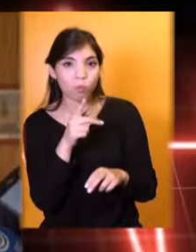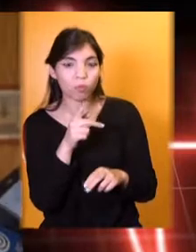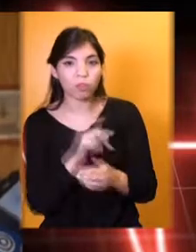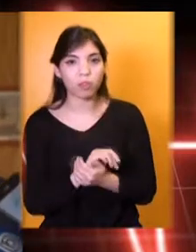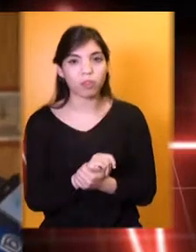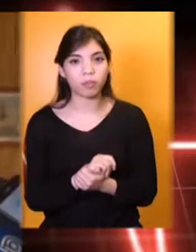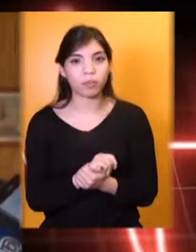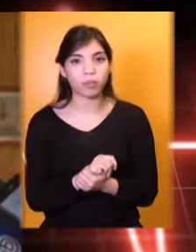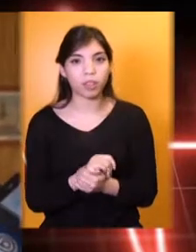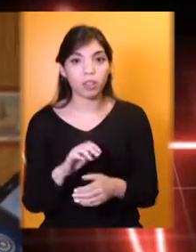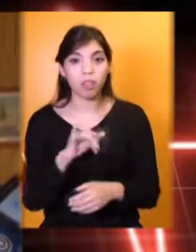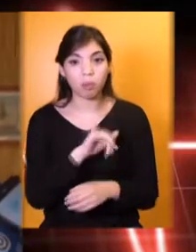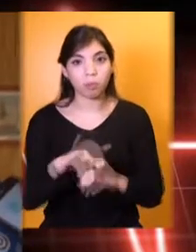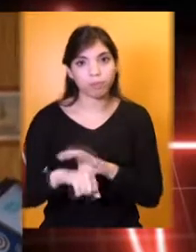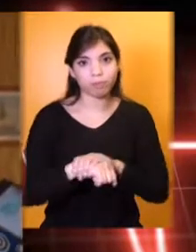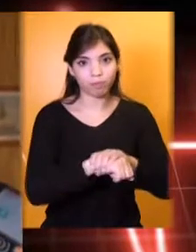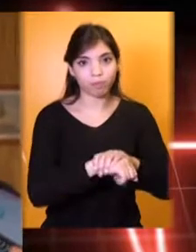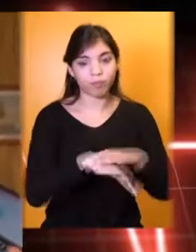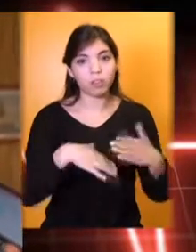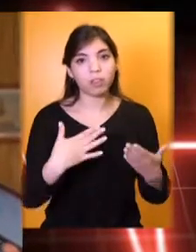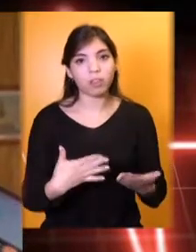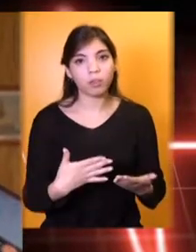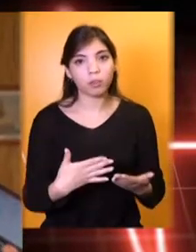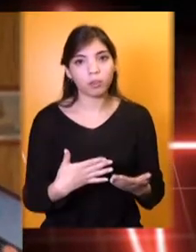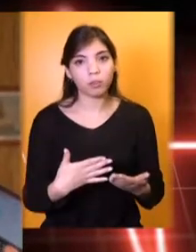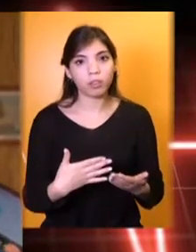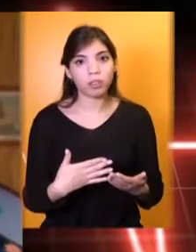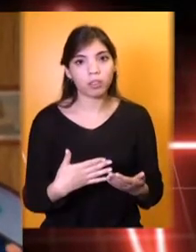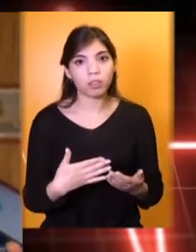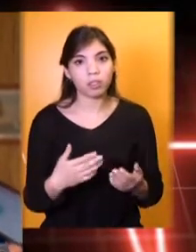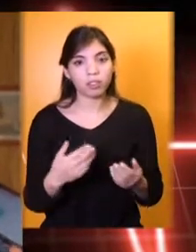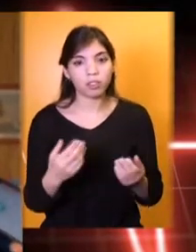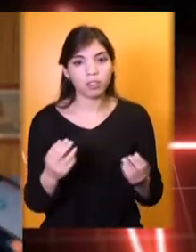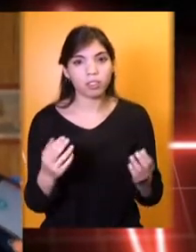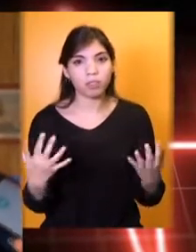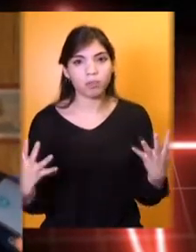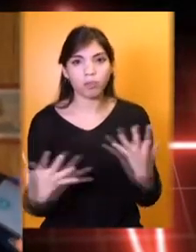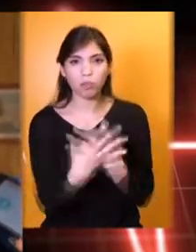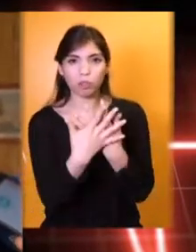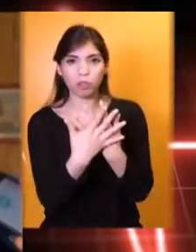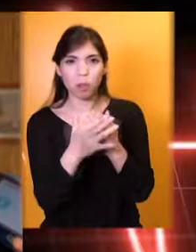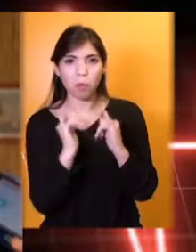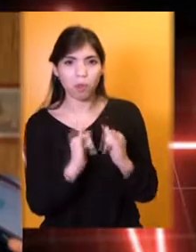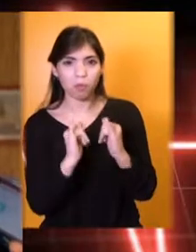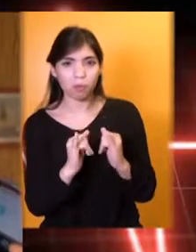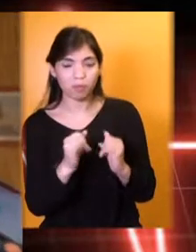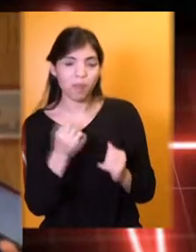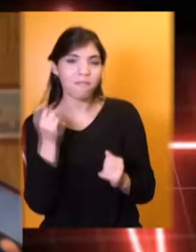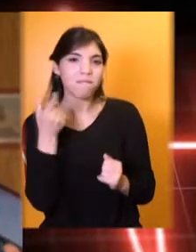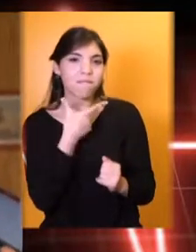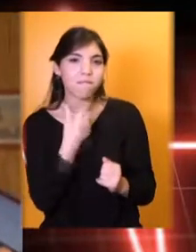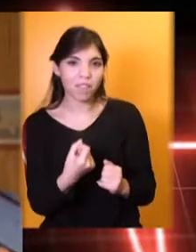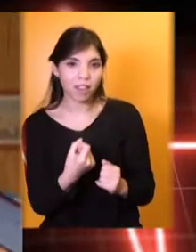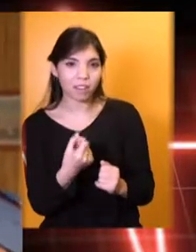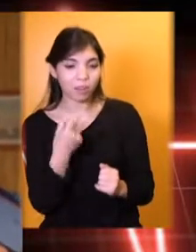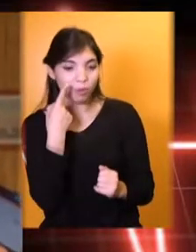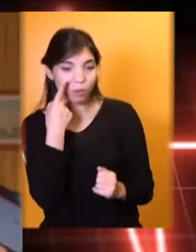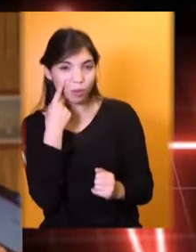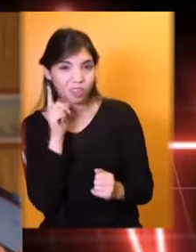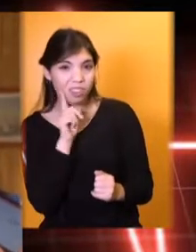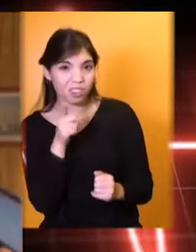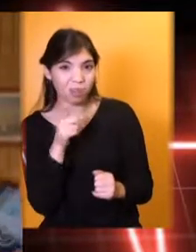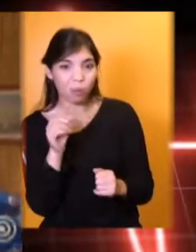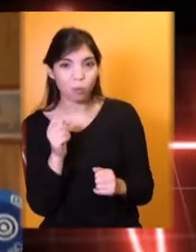en el mismo domicilio donde se lo detuvo por lo demás. Por lo tanto, si cruzáramos toda la información de todos los protocolos, era fácil encontrarlo. Eso es lo que nos llama la